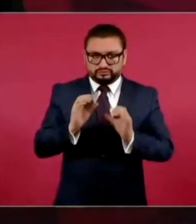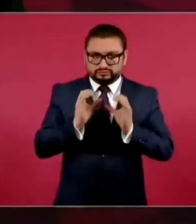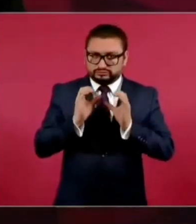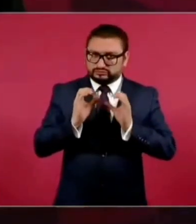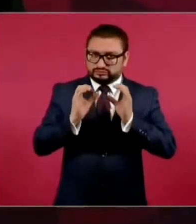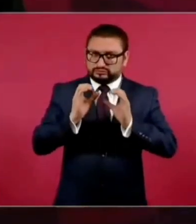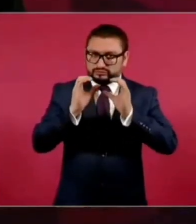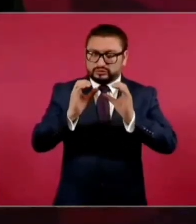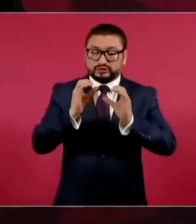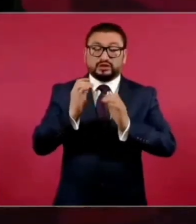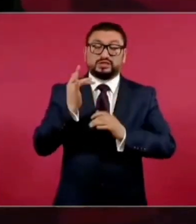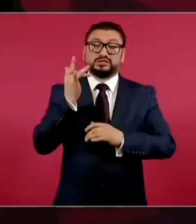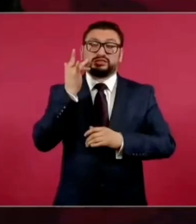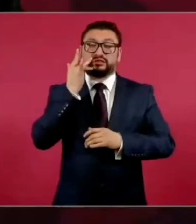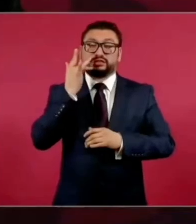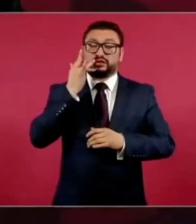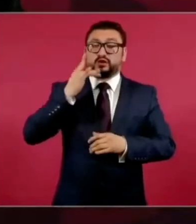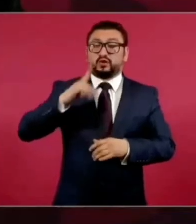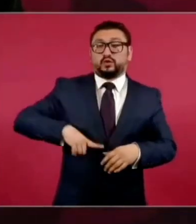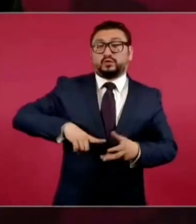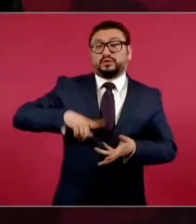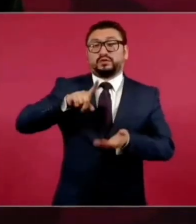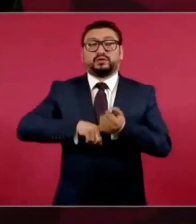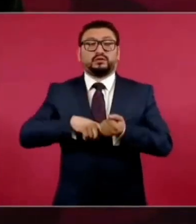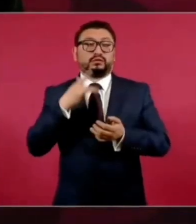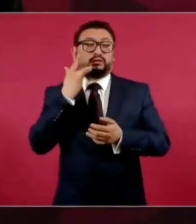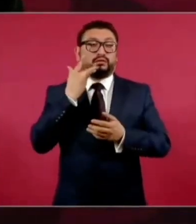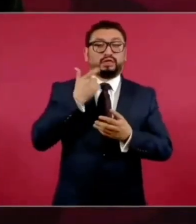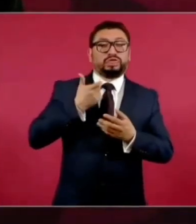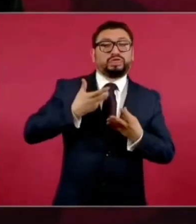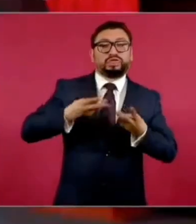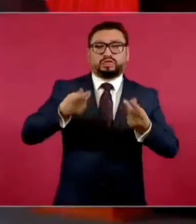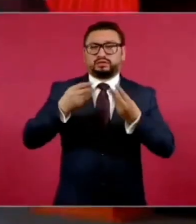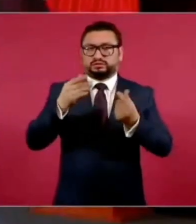derroche, lujos en el gobierno.